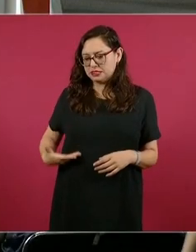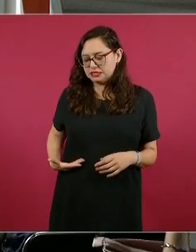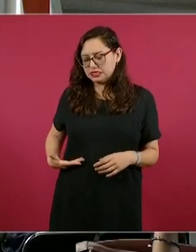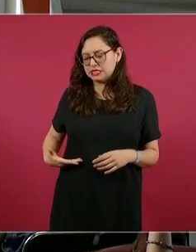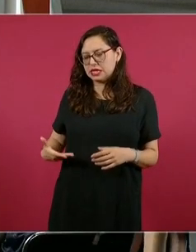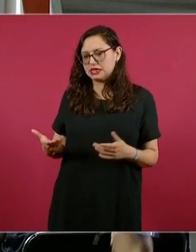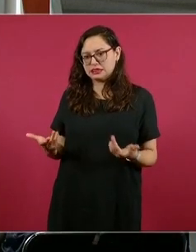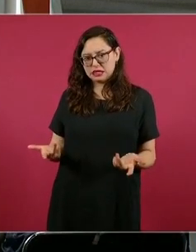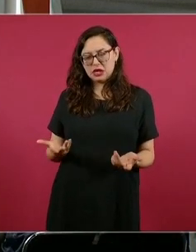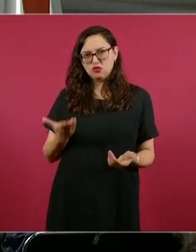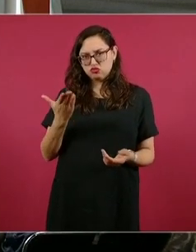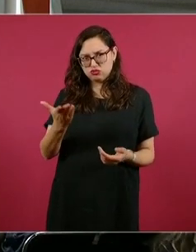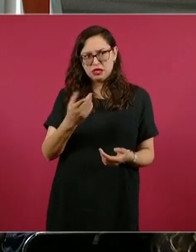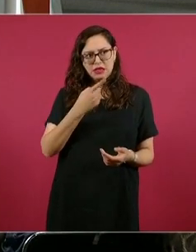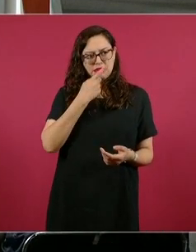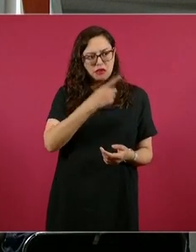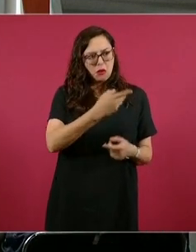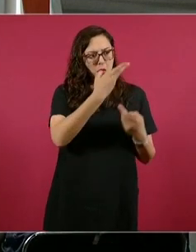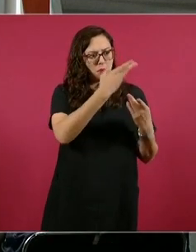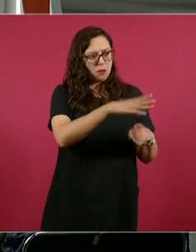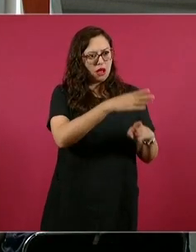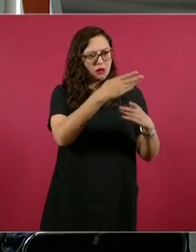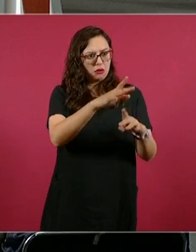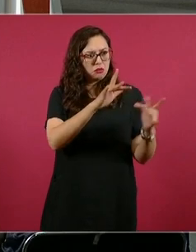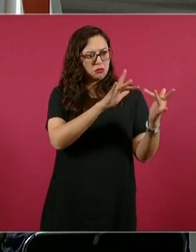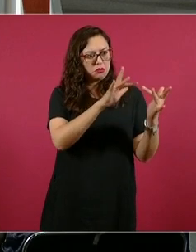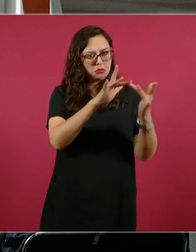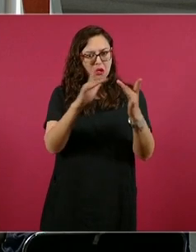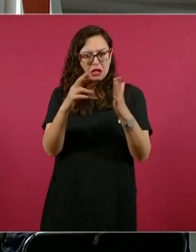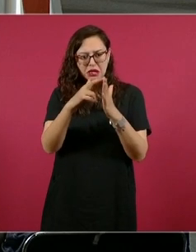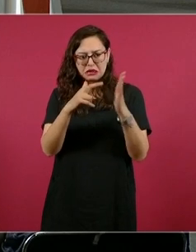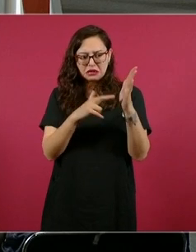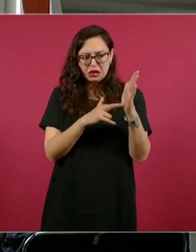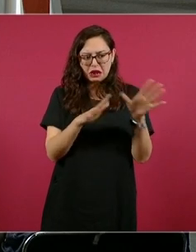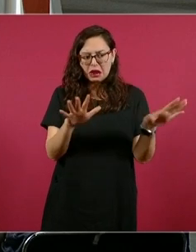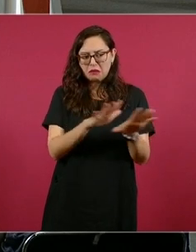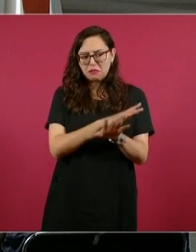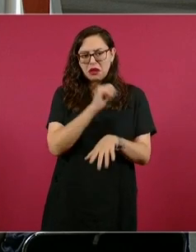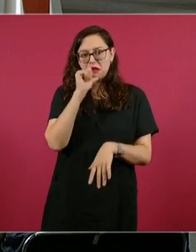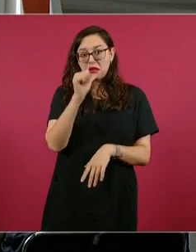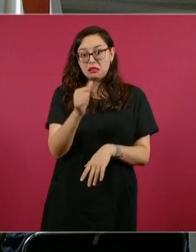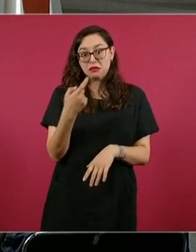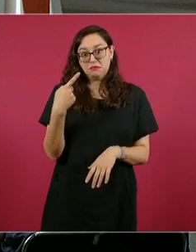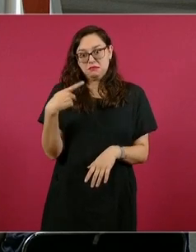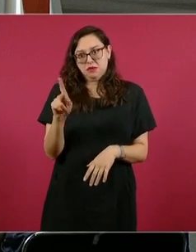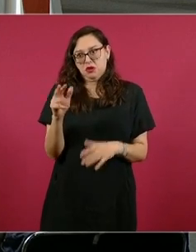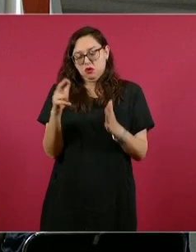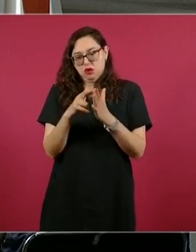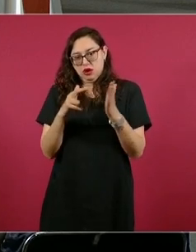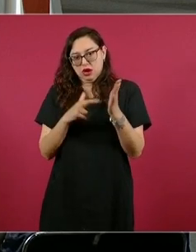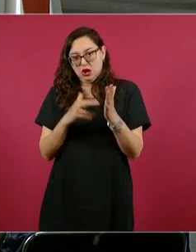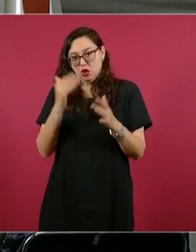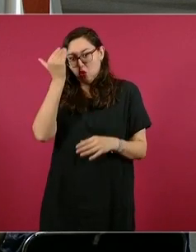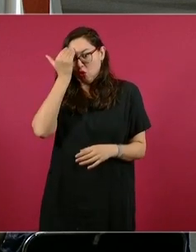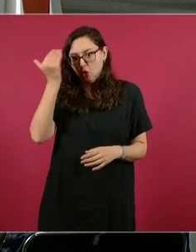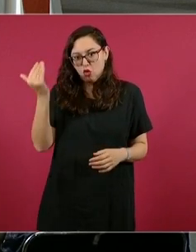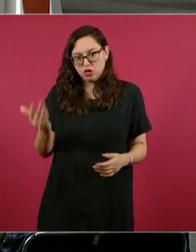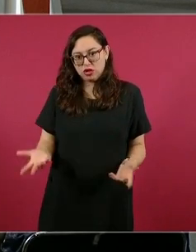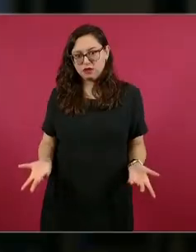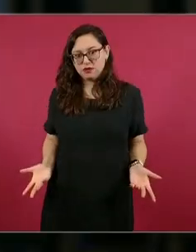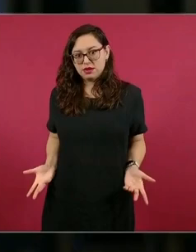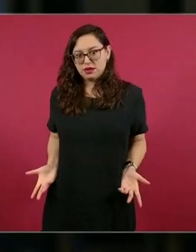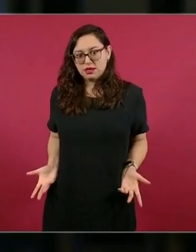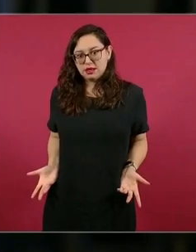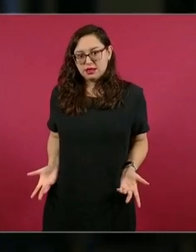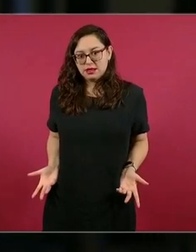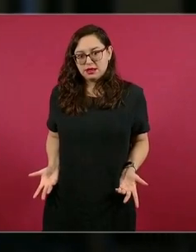cambiar las sí. reglas, pero son unas reglas terribles, el dinero es costosísimo, señor presidente. ¿Cómo? Son unas reglas que usted